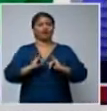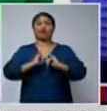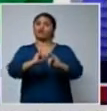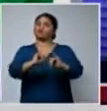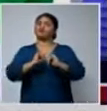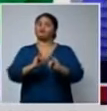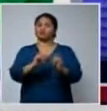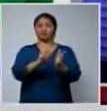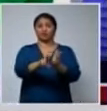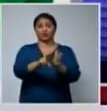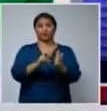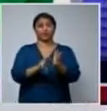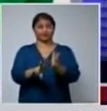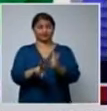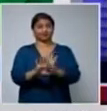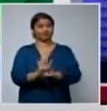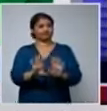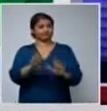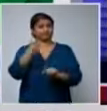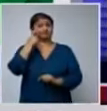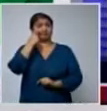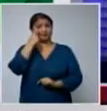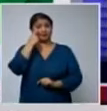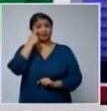realmente ustedes se dan cuenta que